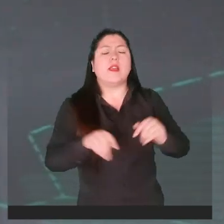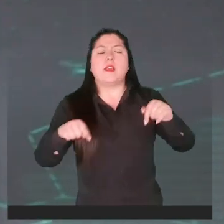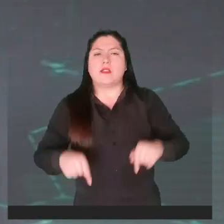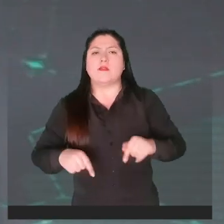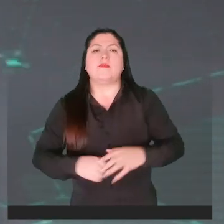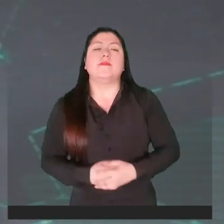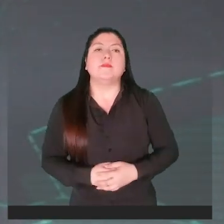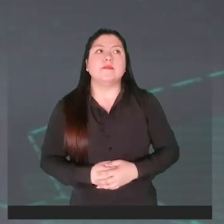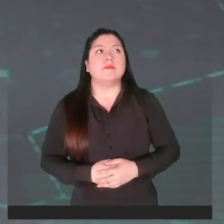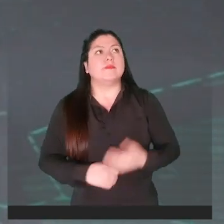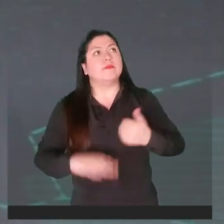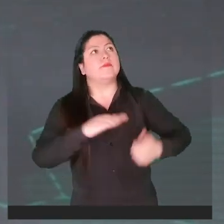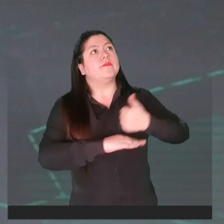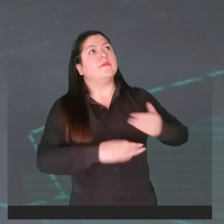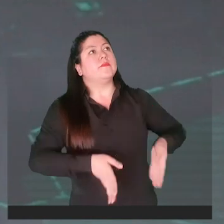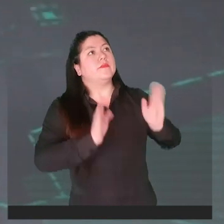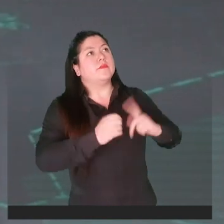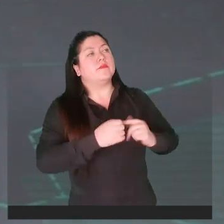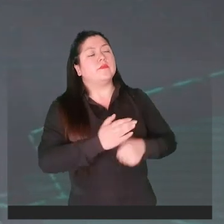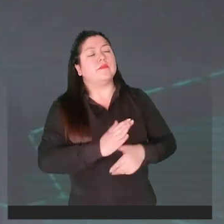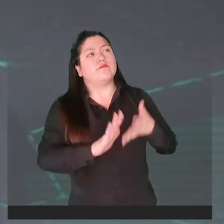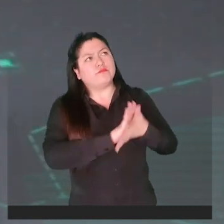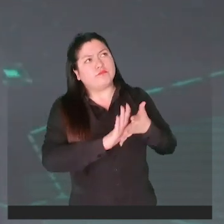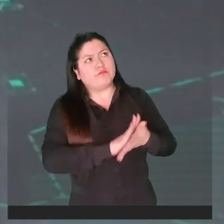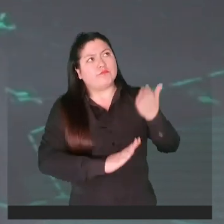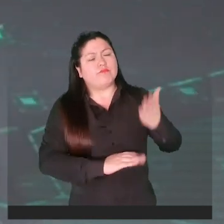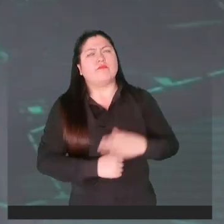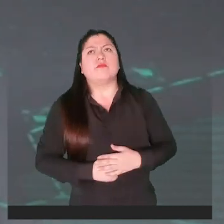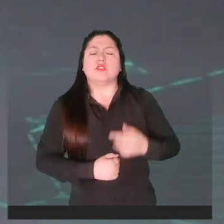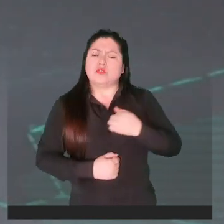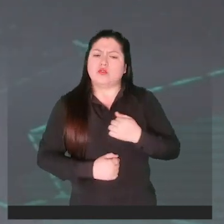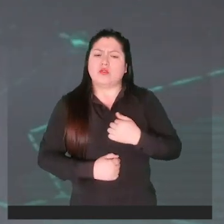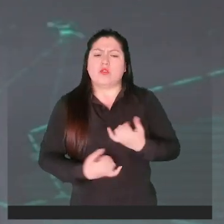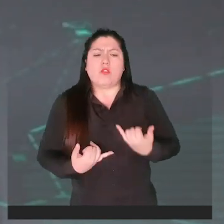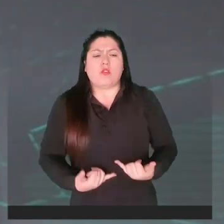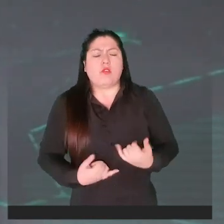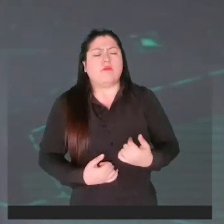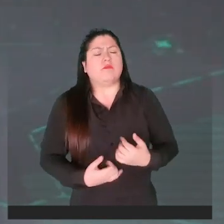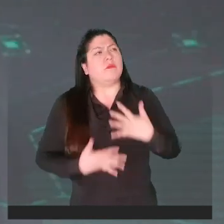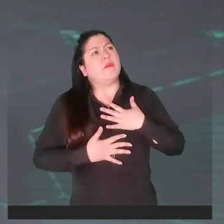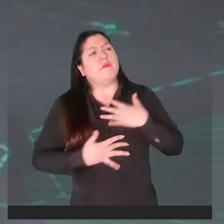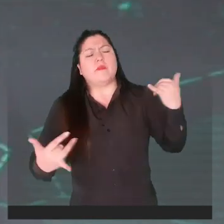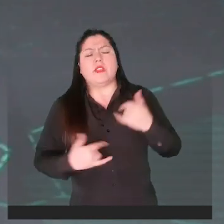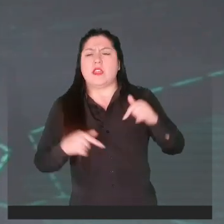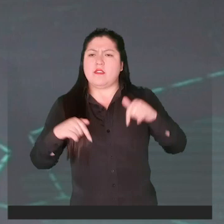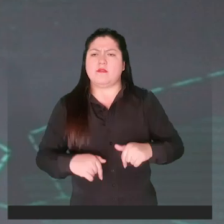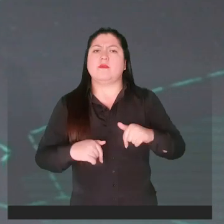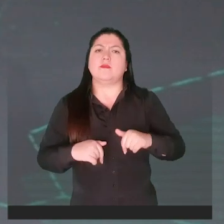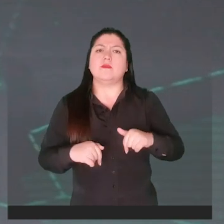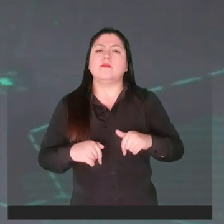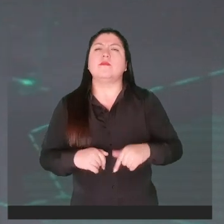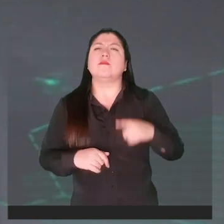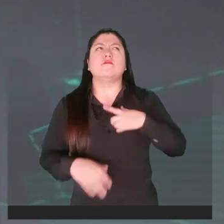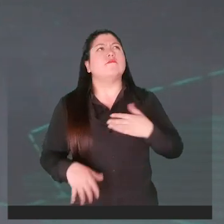encuentro. Registrador, déjeme decirle lo siguiente. Me complace muchísimo estar hoy acá